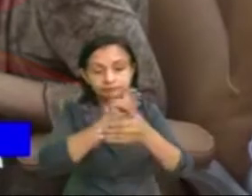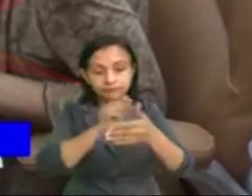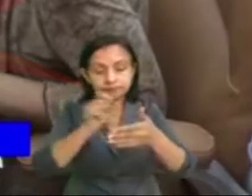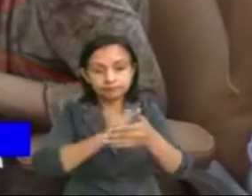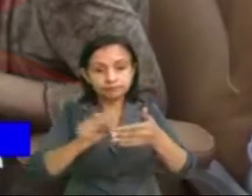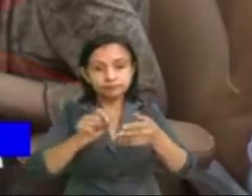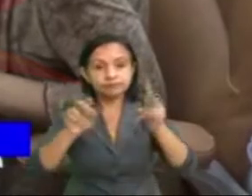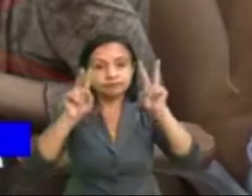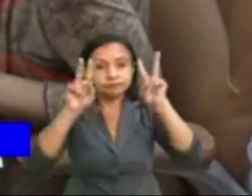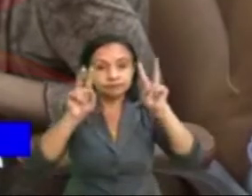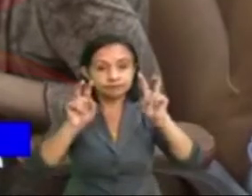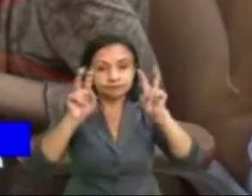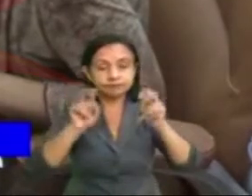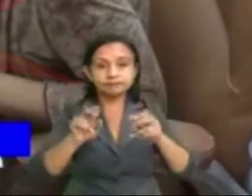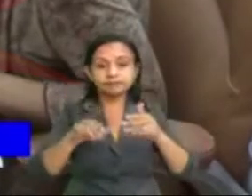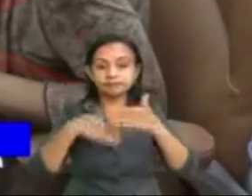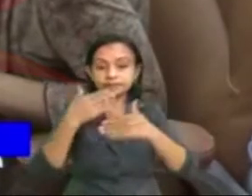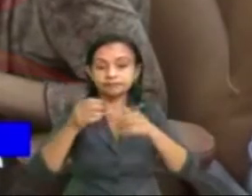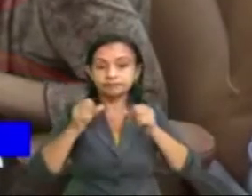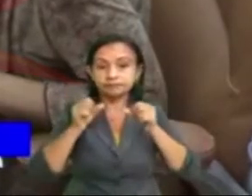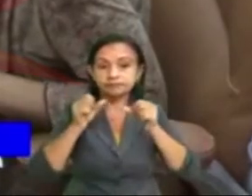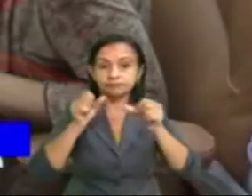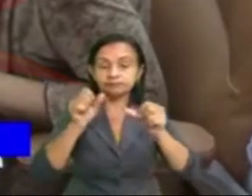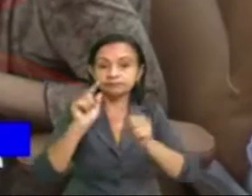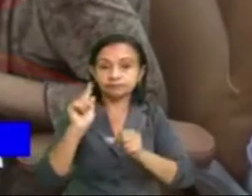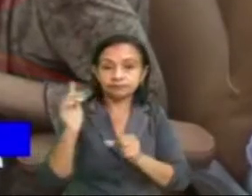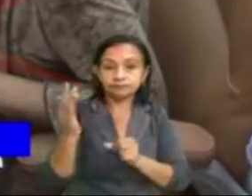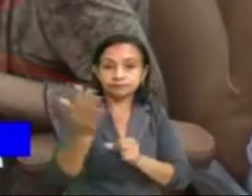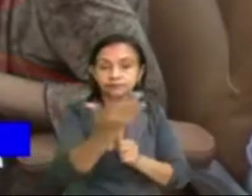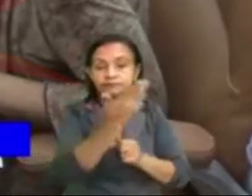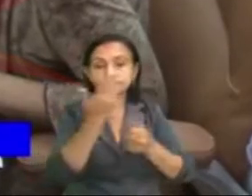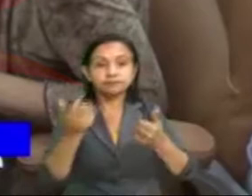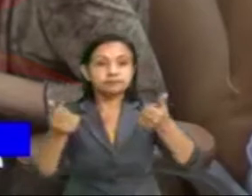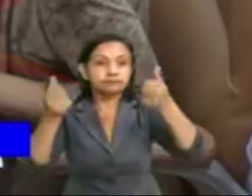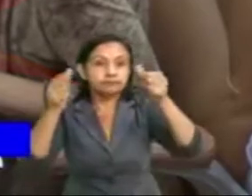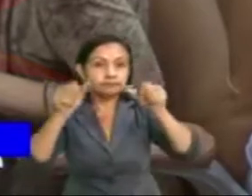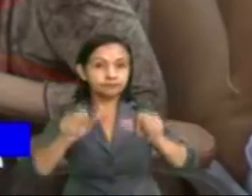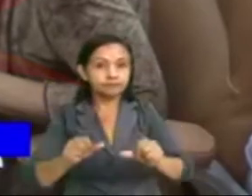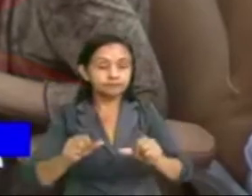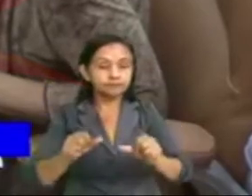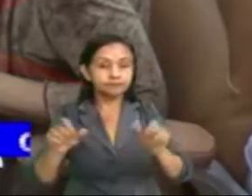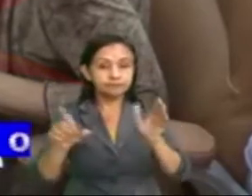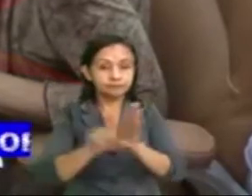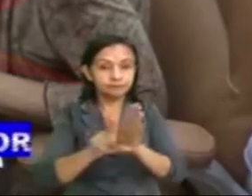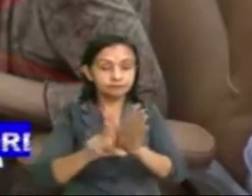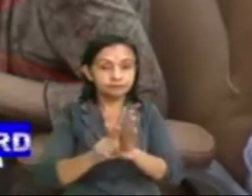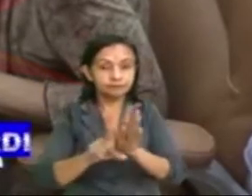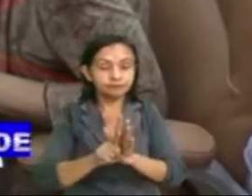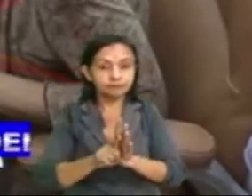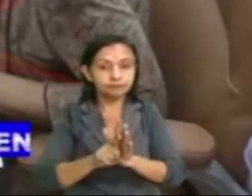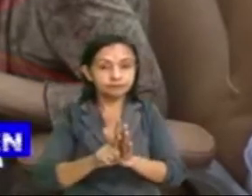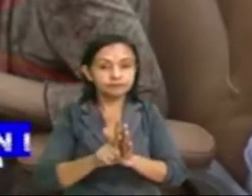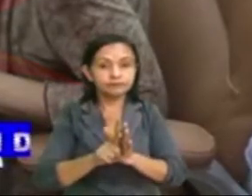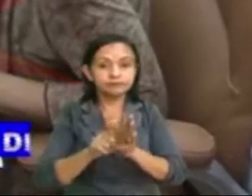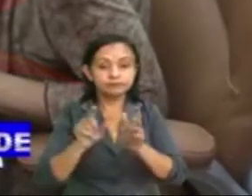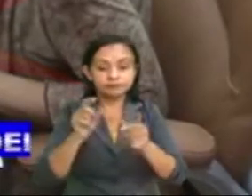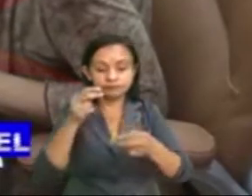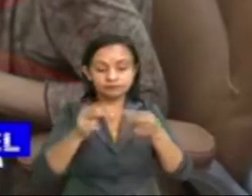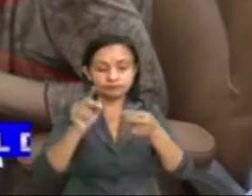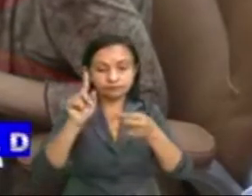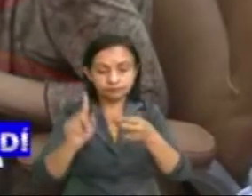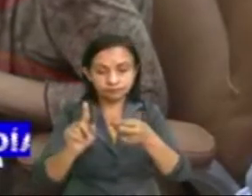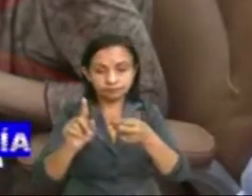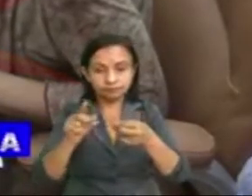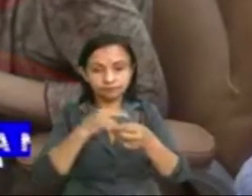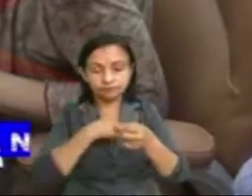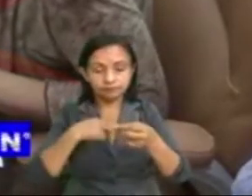de la materia, siguiendo todos los pasos que están establecidos en la ley, con su fase 1,